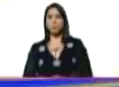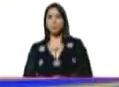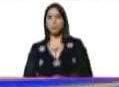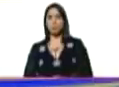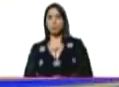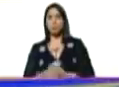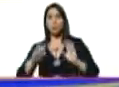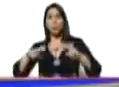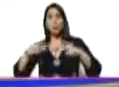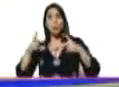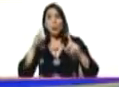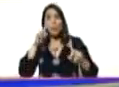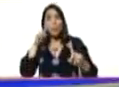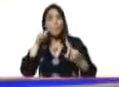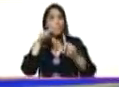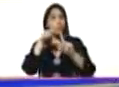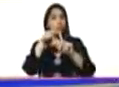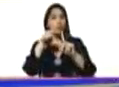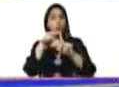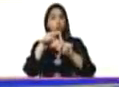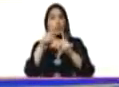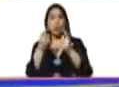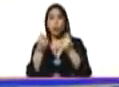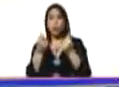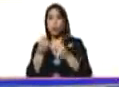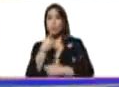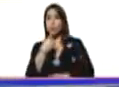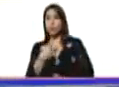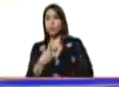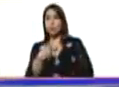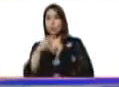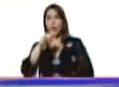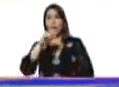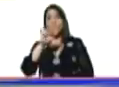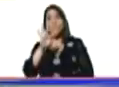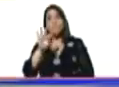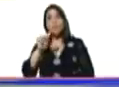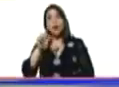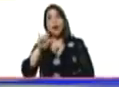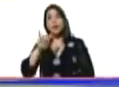en un nuevo horizonte económico, como dijera Faría,